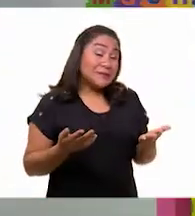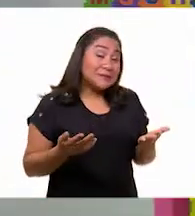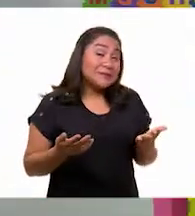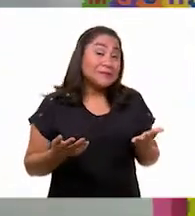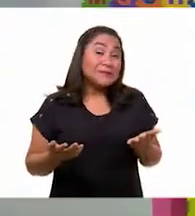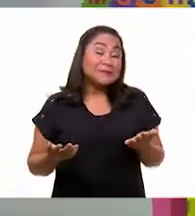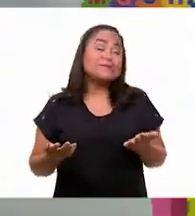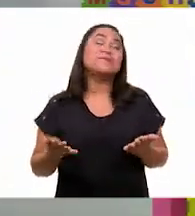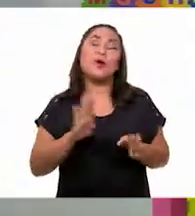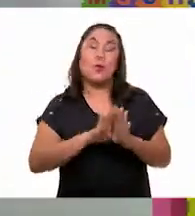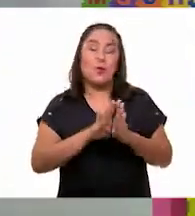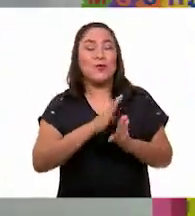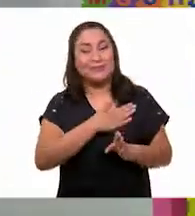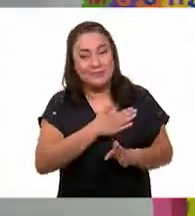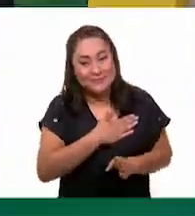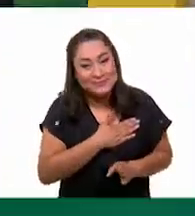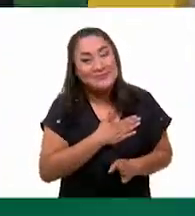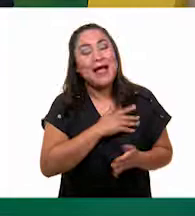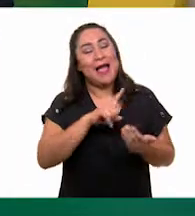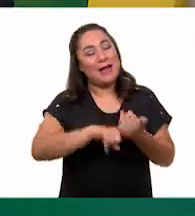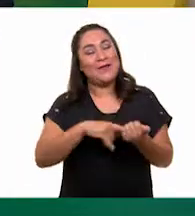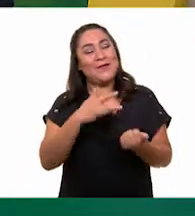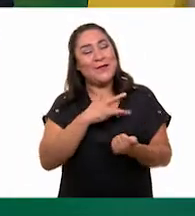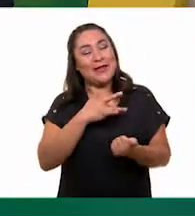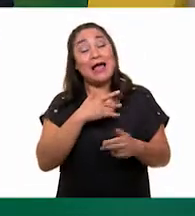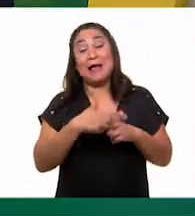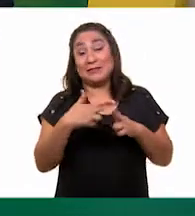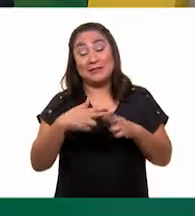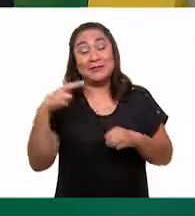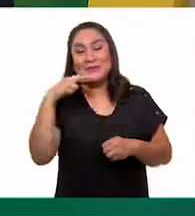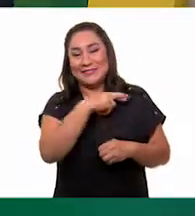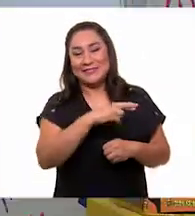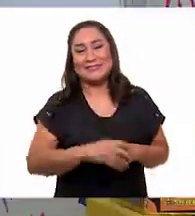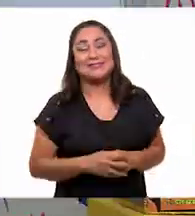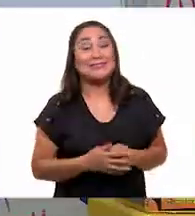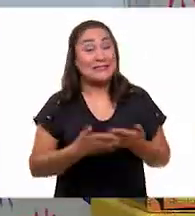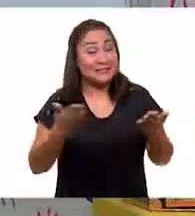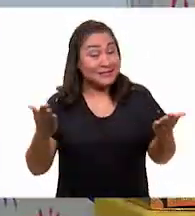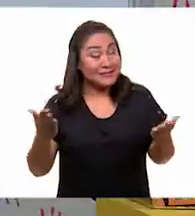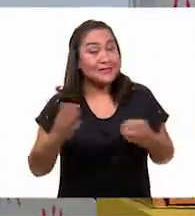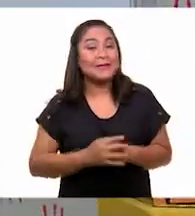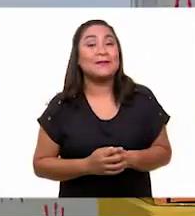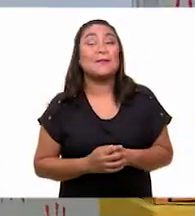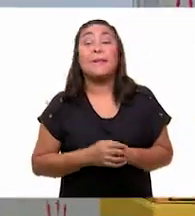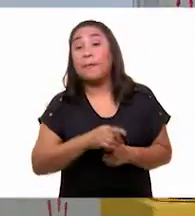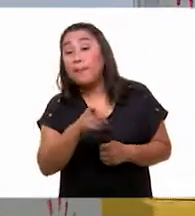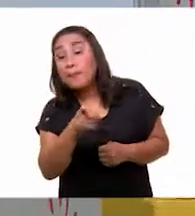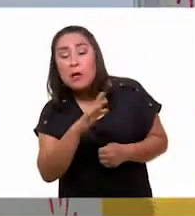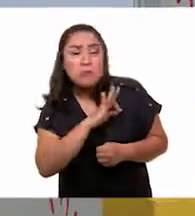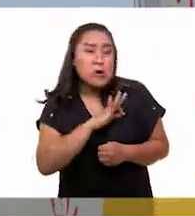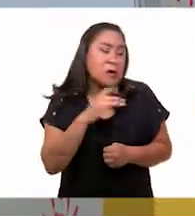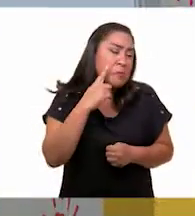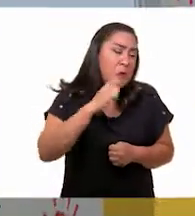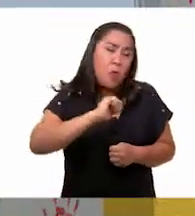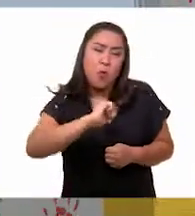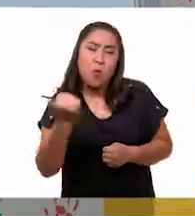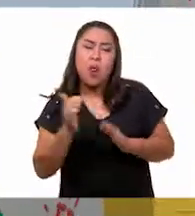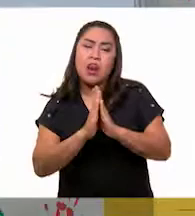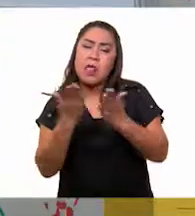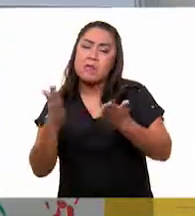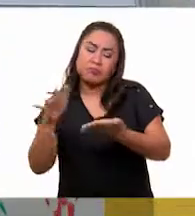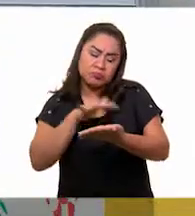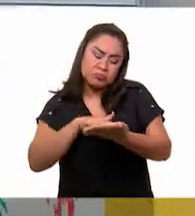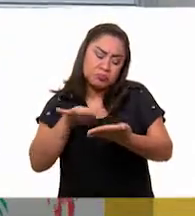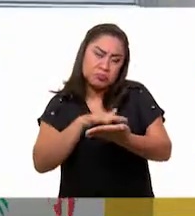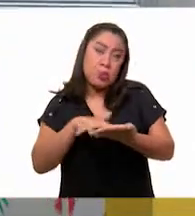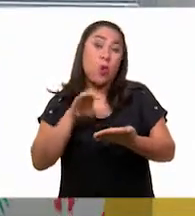eso siempre con el corazón. Gracias, Oscar. Hasta pronto. Hasta pronto. Muy bien, ahora, si te es posible, consulta otros libros y